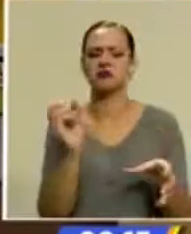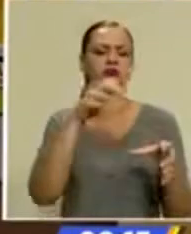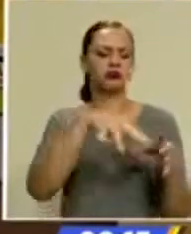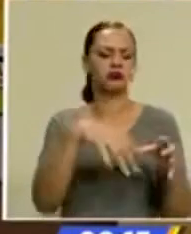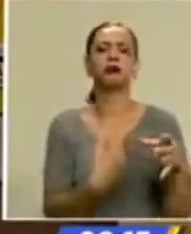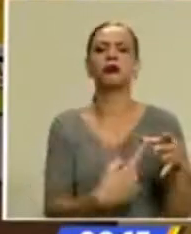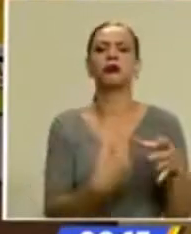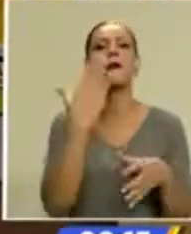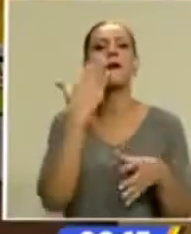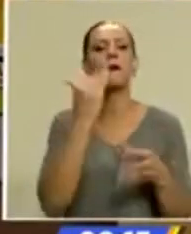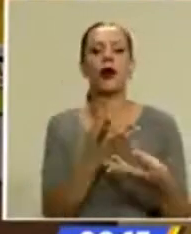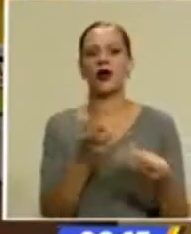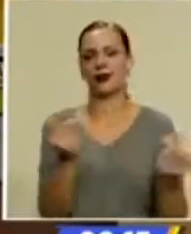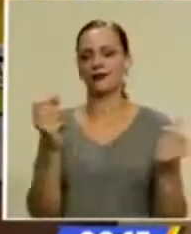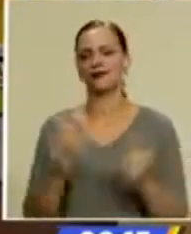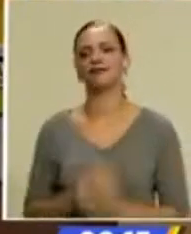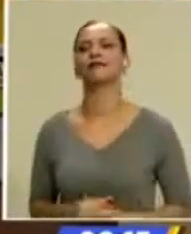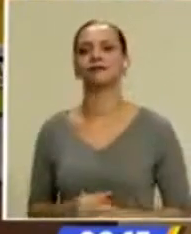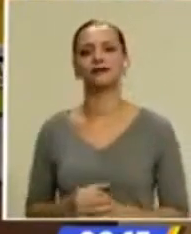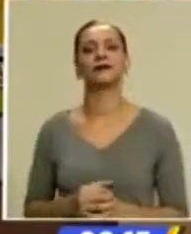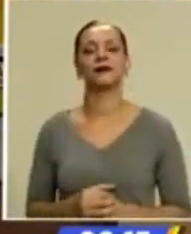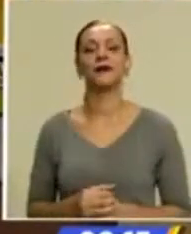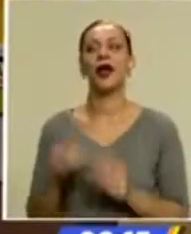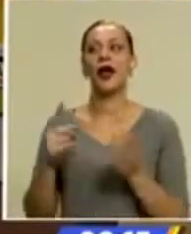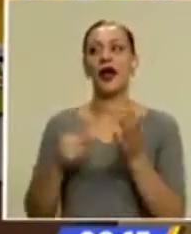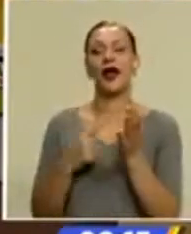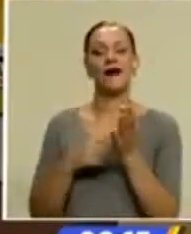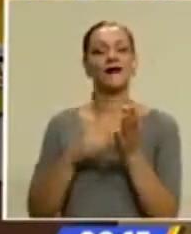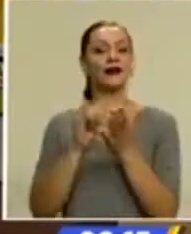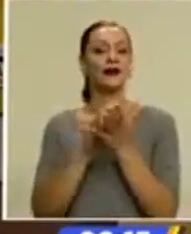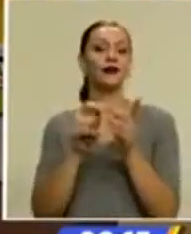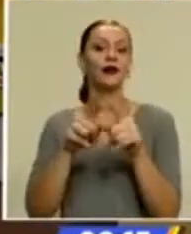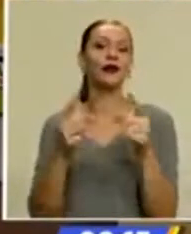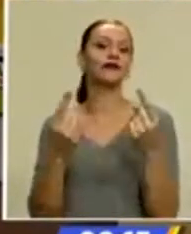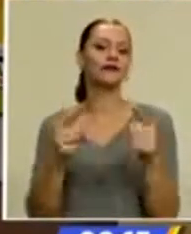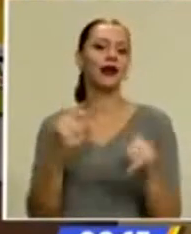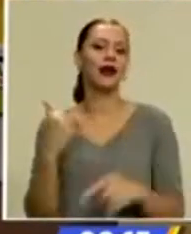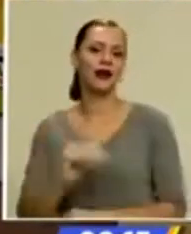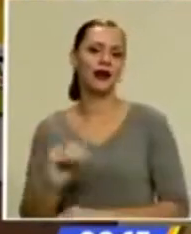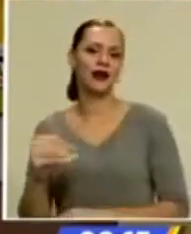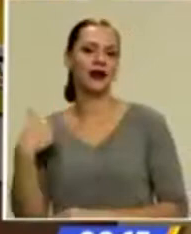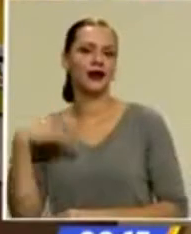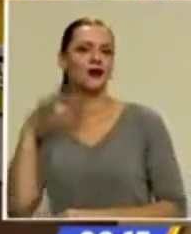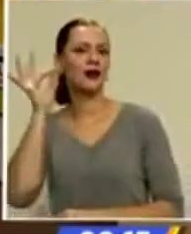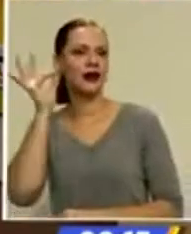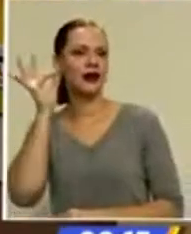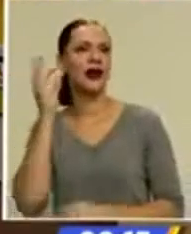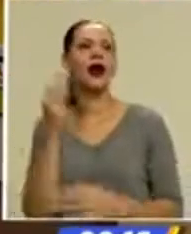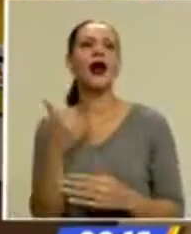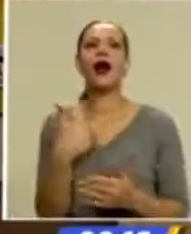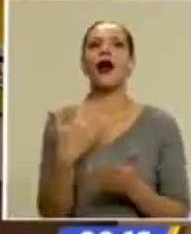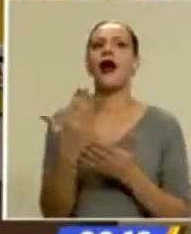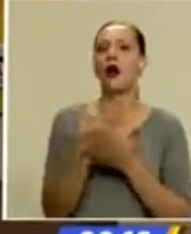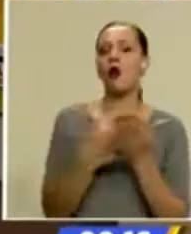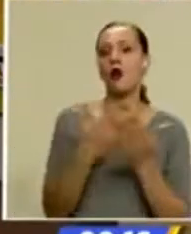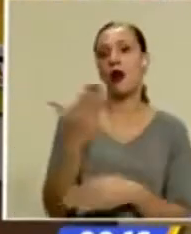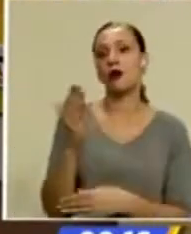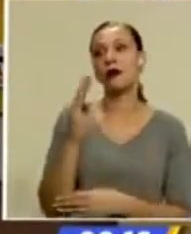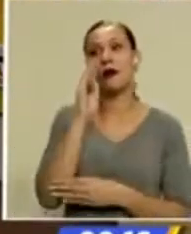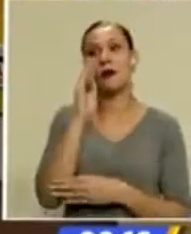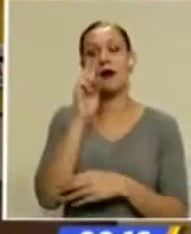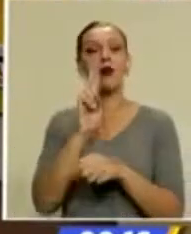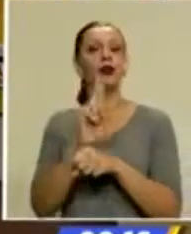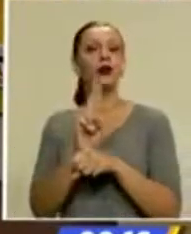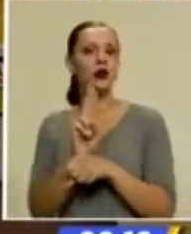culantro, porque va a desaparecer. Ok. A veces eso también le sucede a los niños y, ¿sí?, las niñas, ¿verdad? ¿Mm? Hay algunas cosas que la mamá